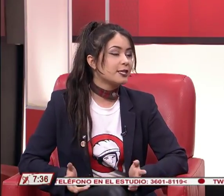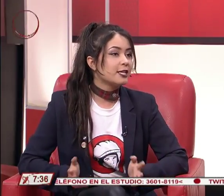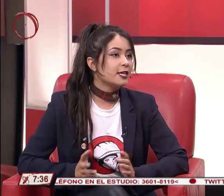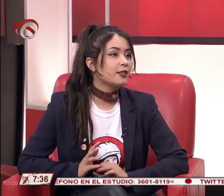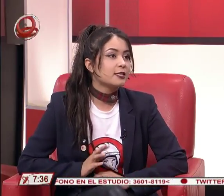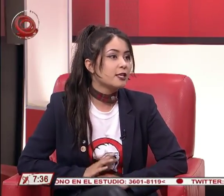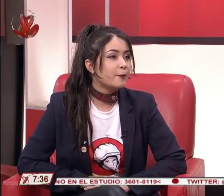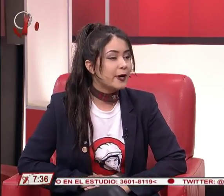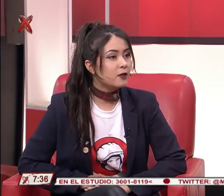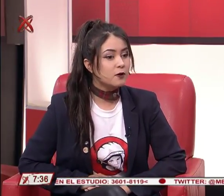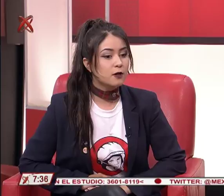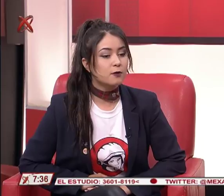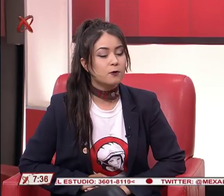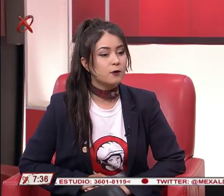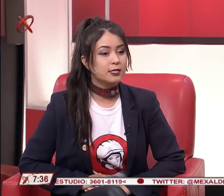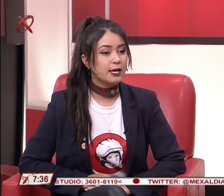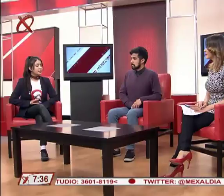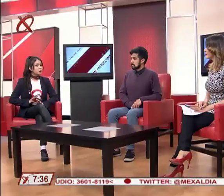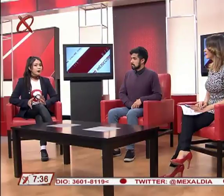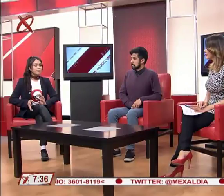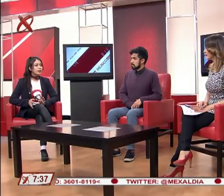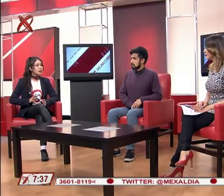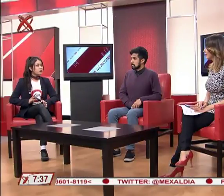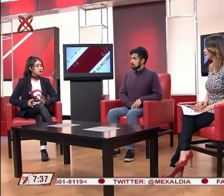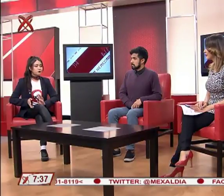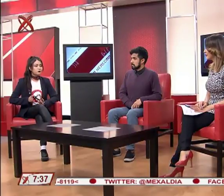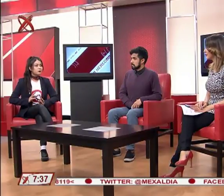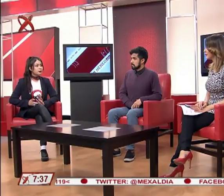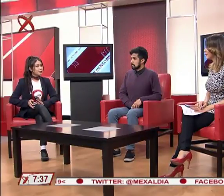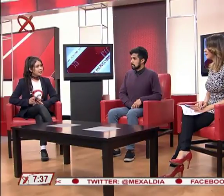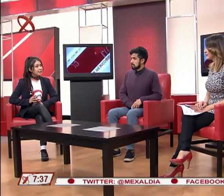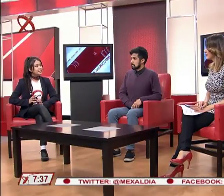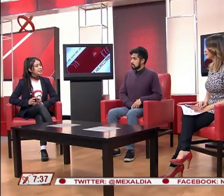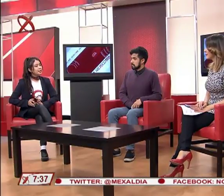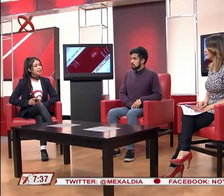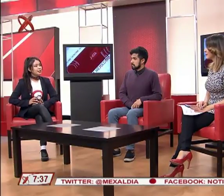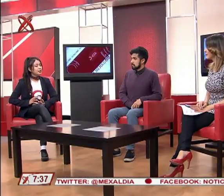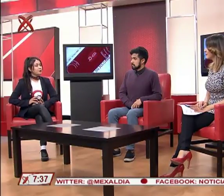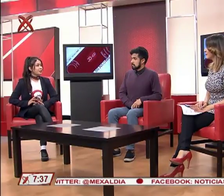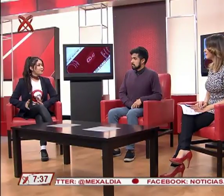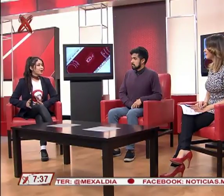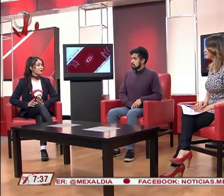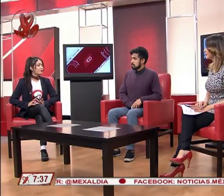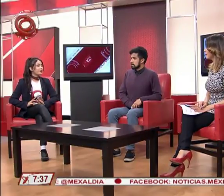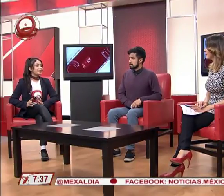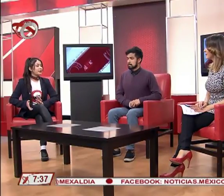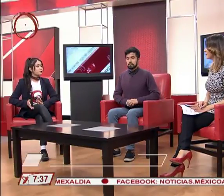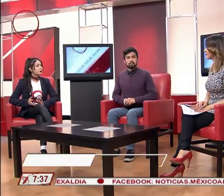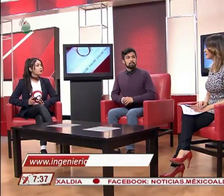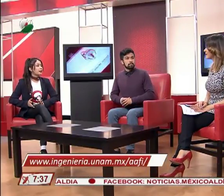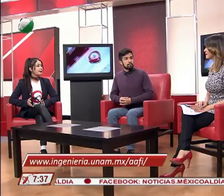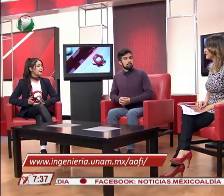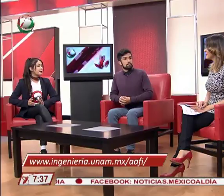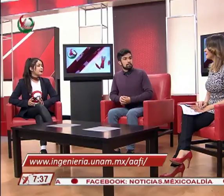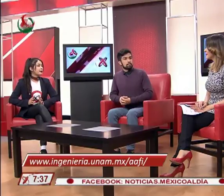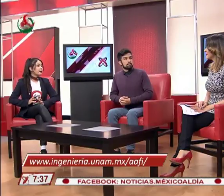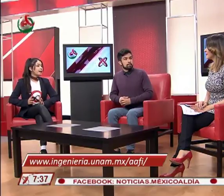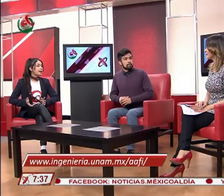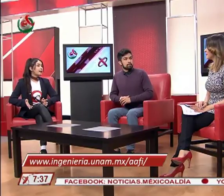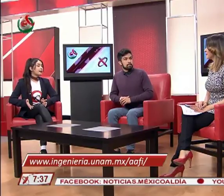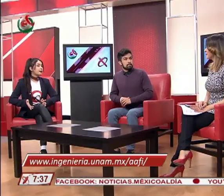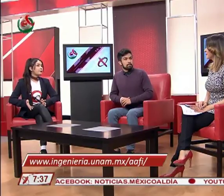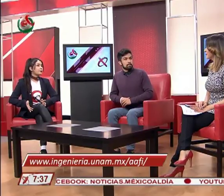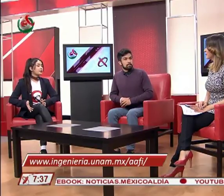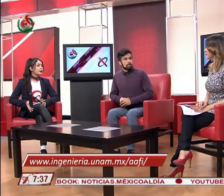pues todas inician desde temprano, como desde las 9, 8, 10, y van terminando como hasta las 4 de la tarde.